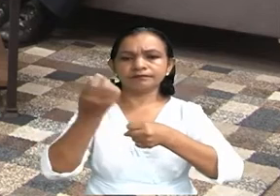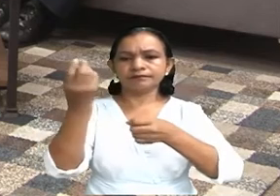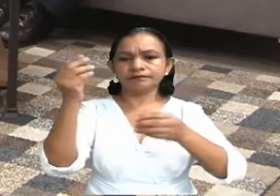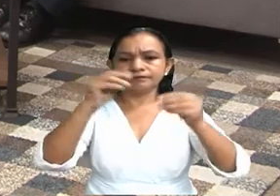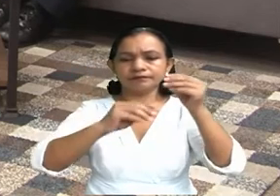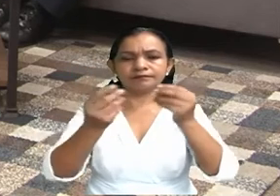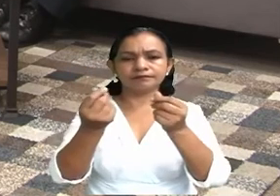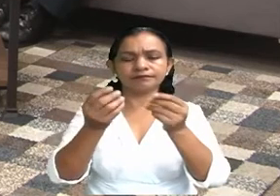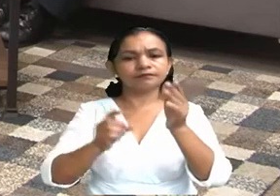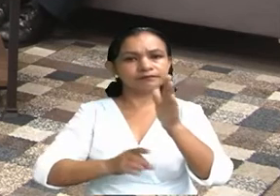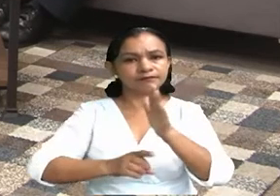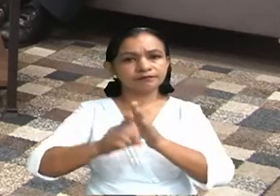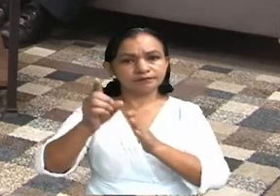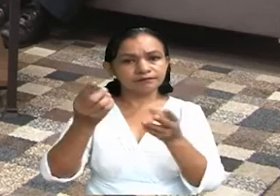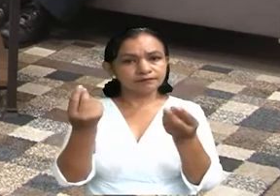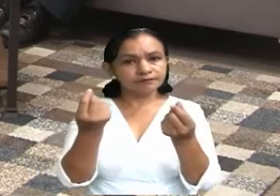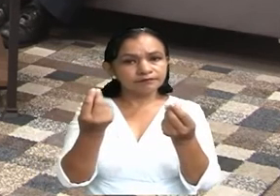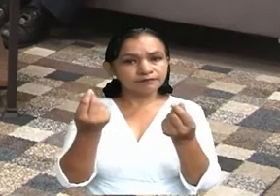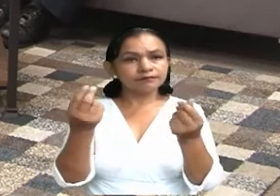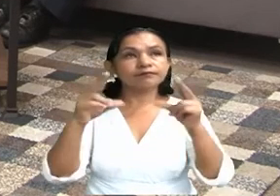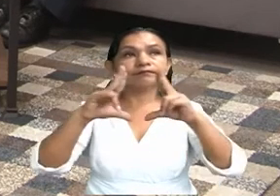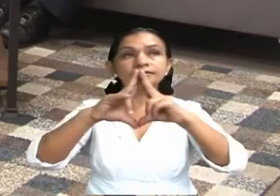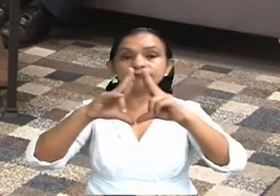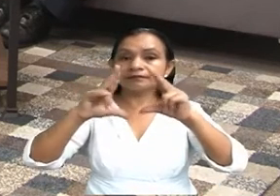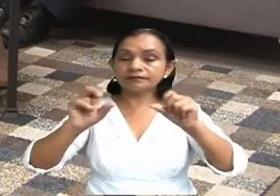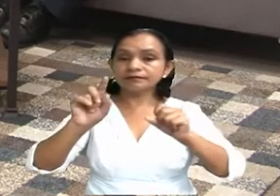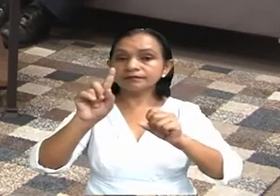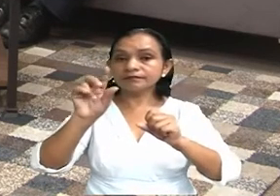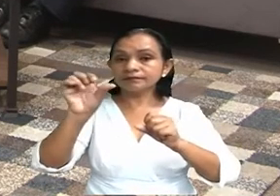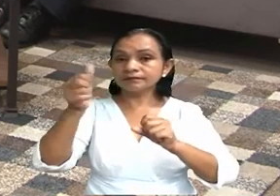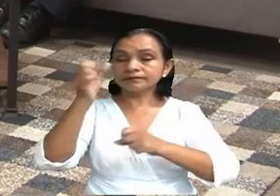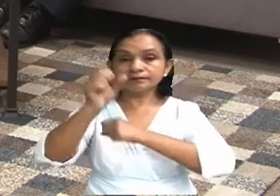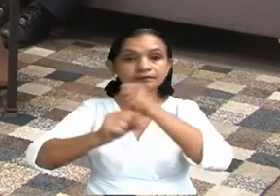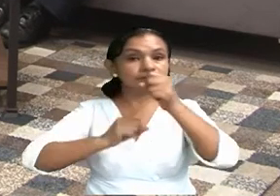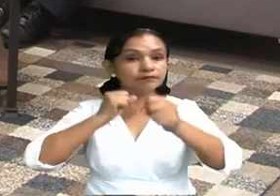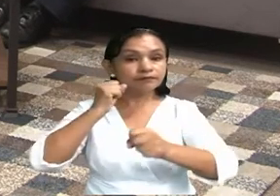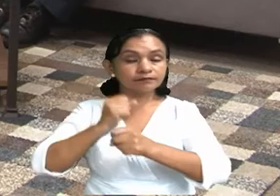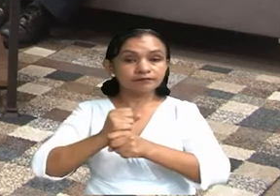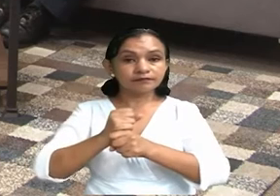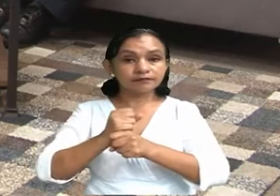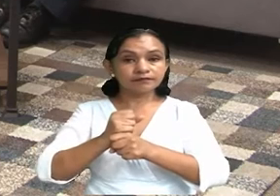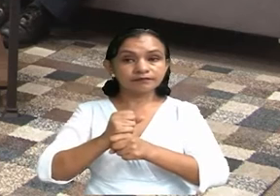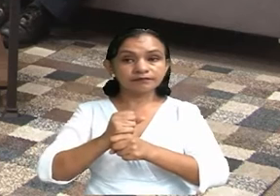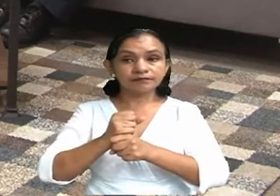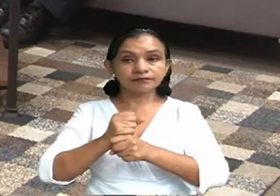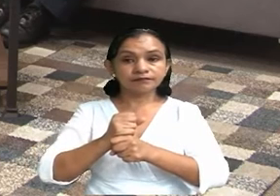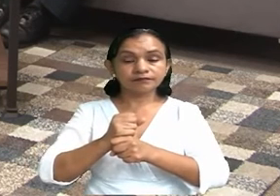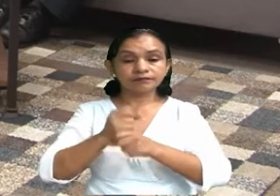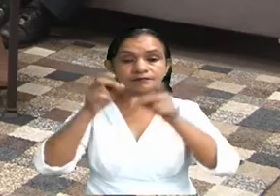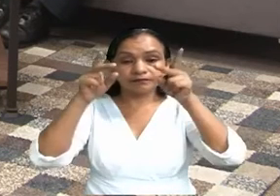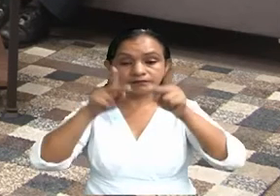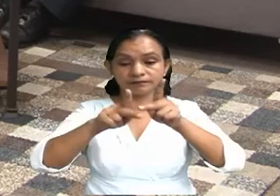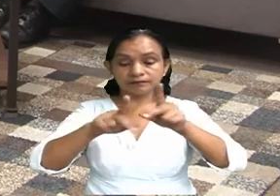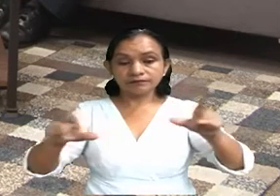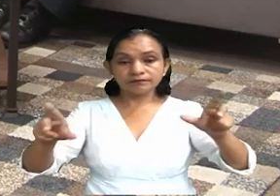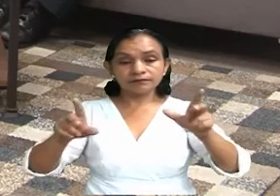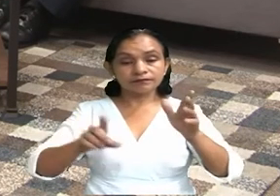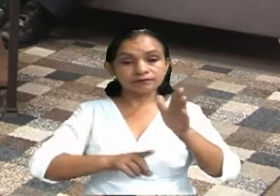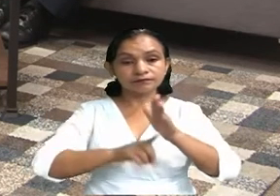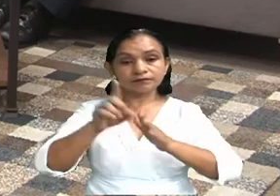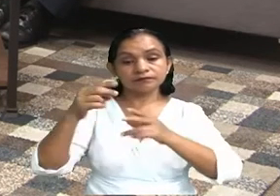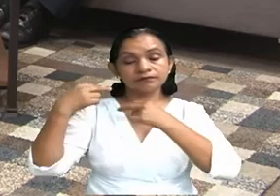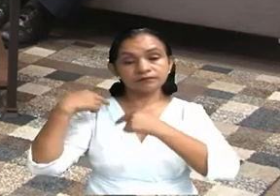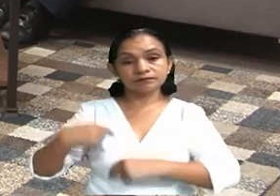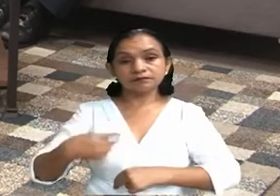desarrollo de este país. Entonces, en esos 16 años, incluso en los planes de desarrollo humano se